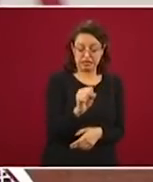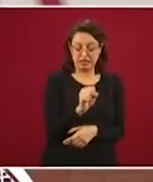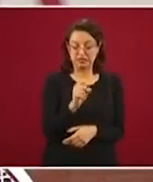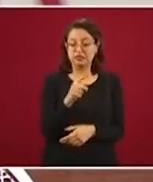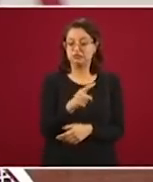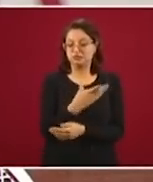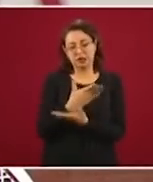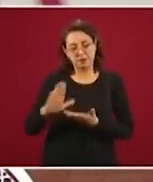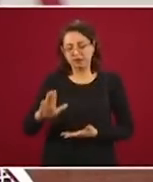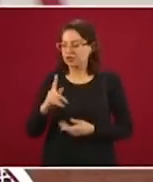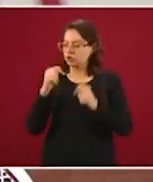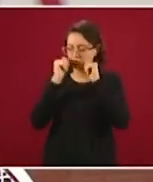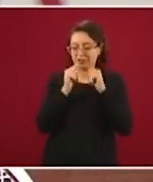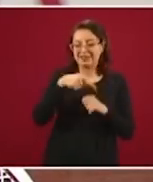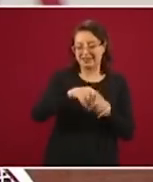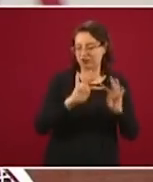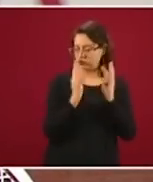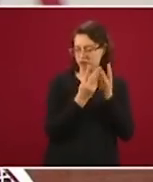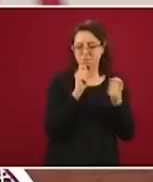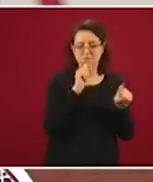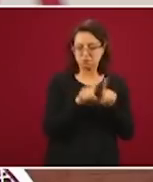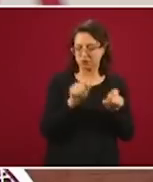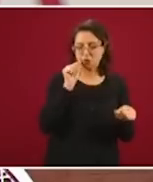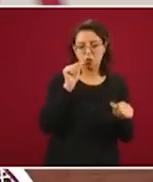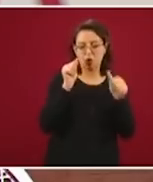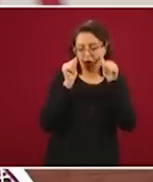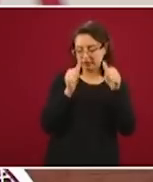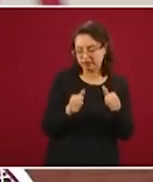y se aprueba ahí, por la